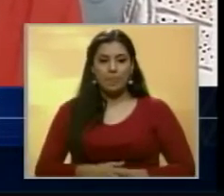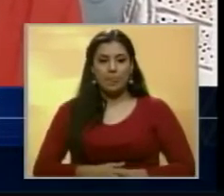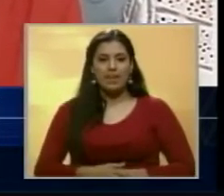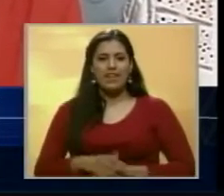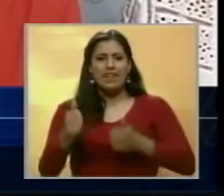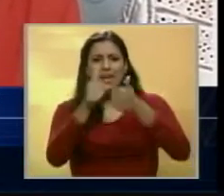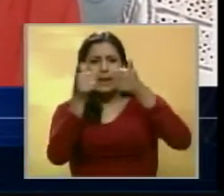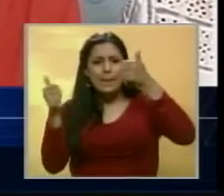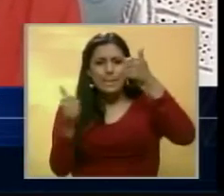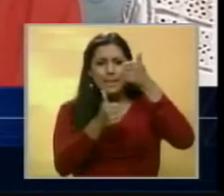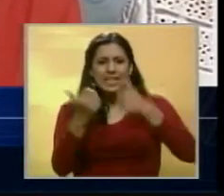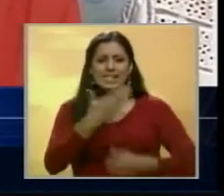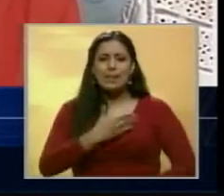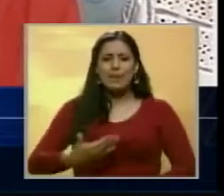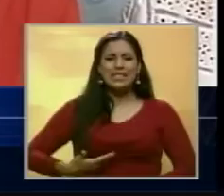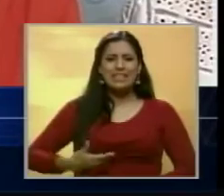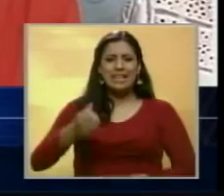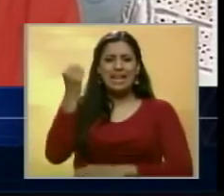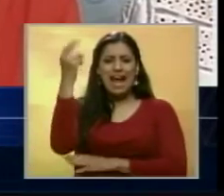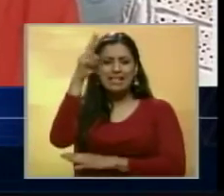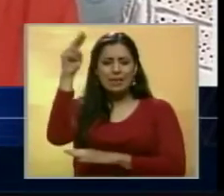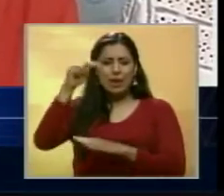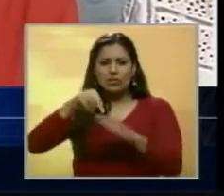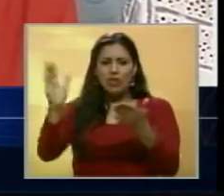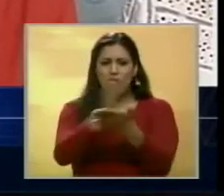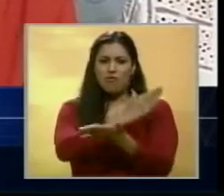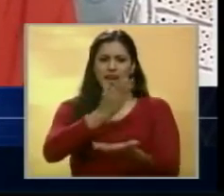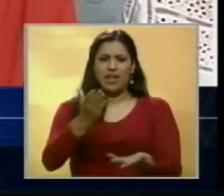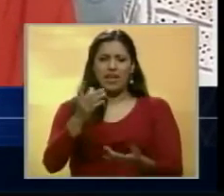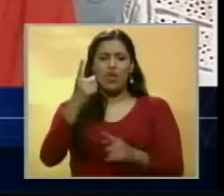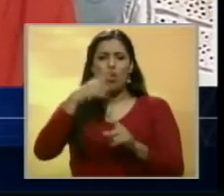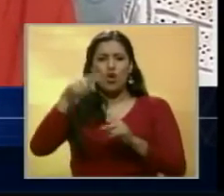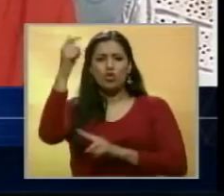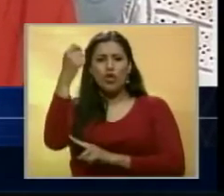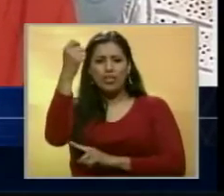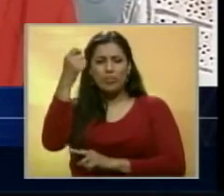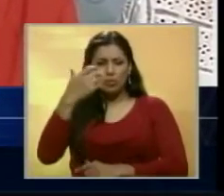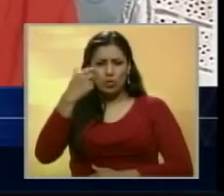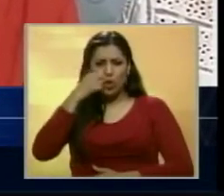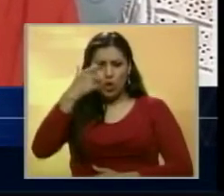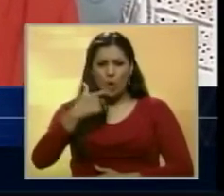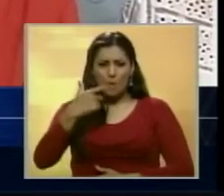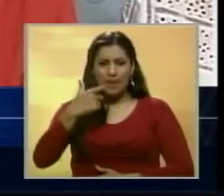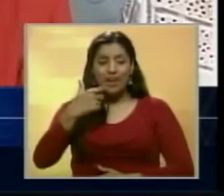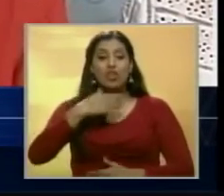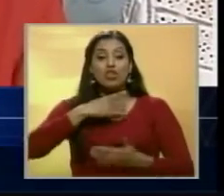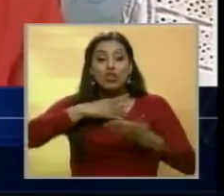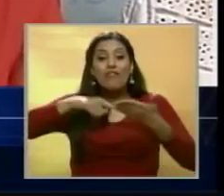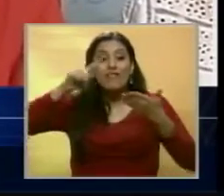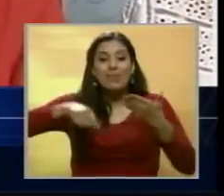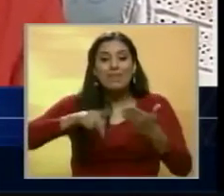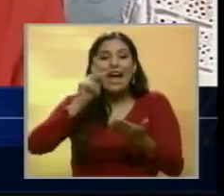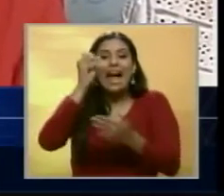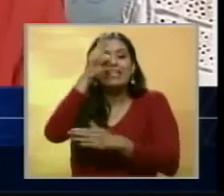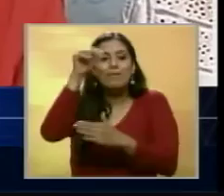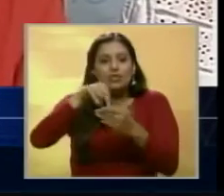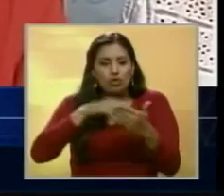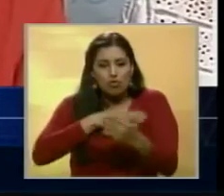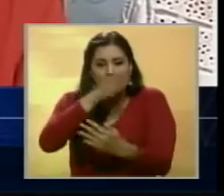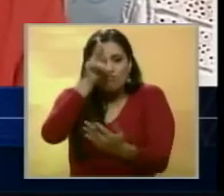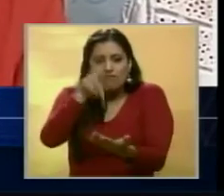el vicepresidente de la Asamblea Nacional, el diputado Enrique Márquez, él firmó en la Asamblea Nacional